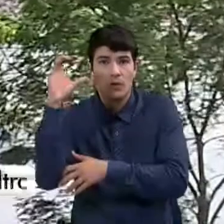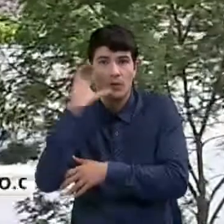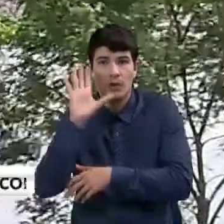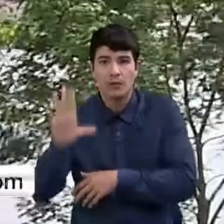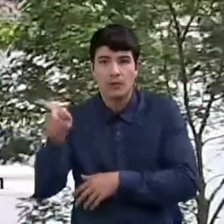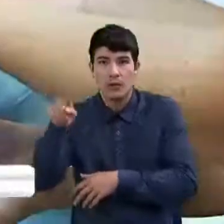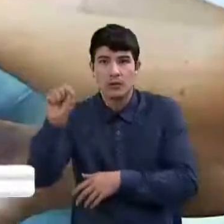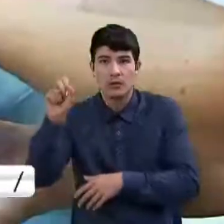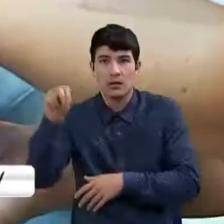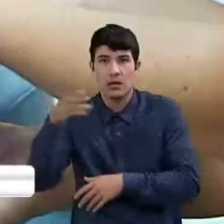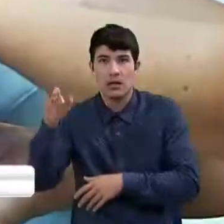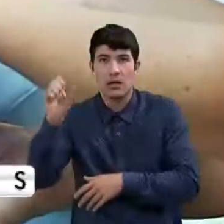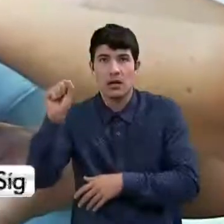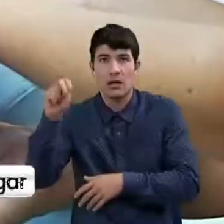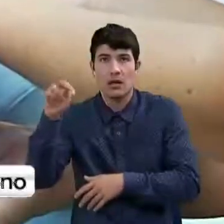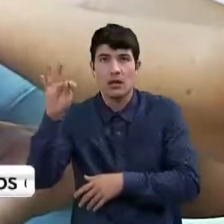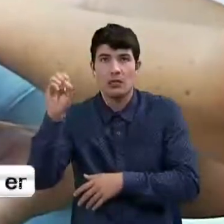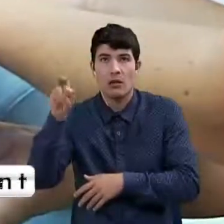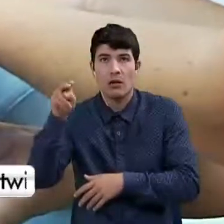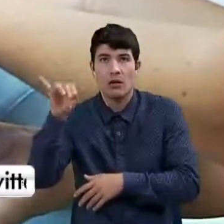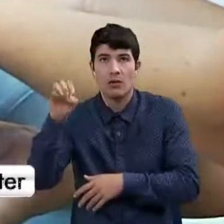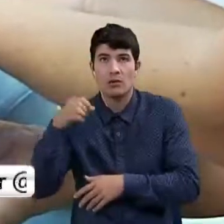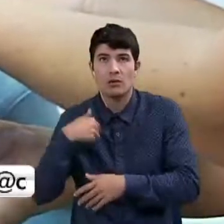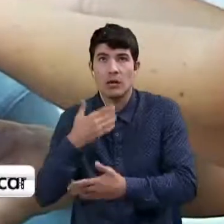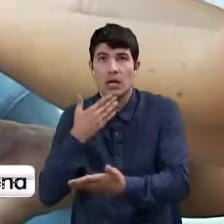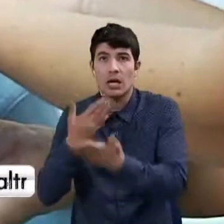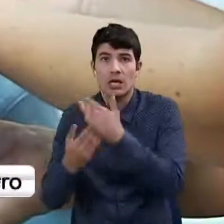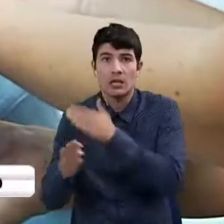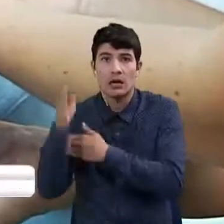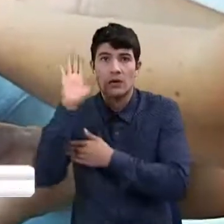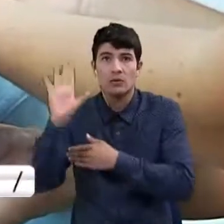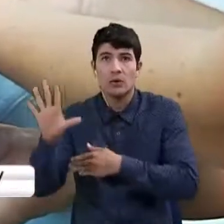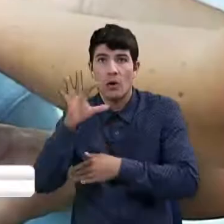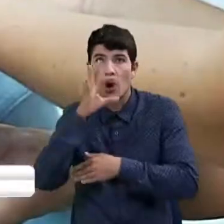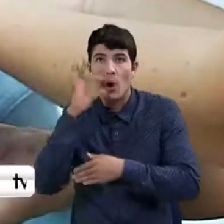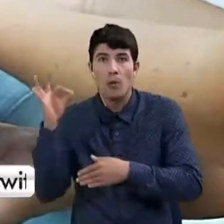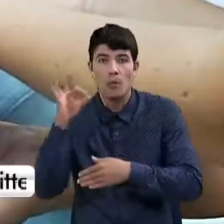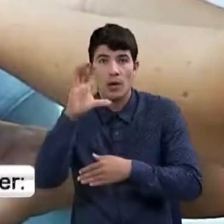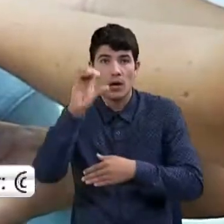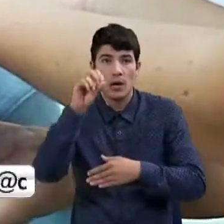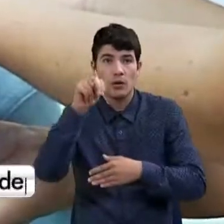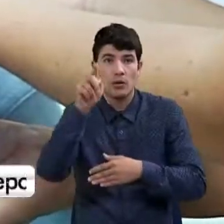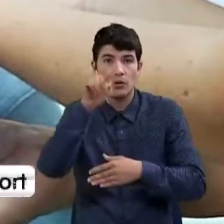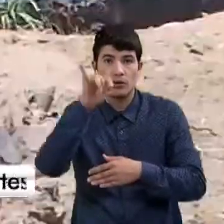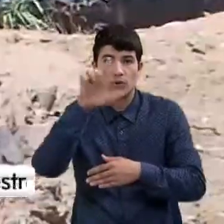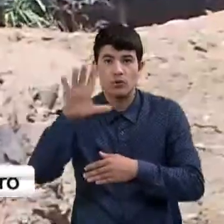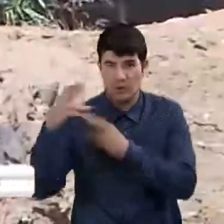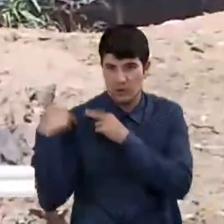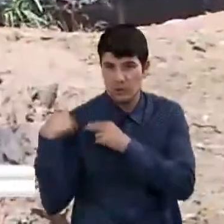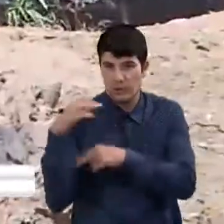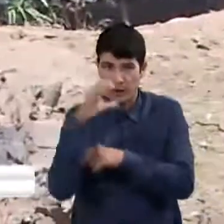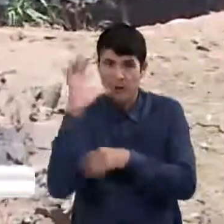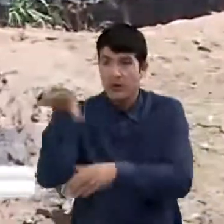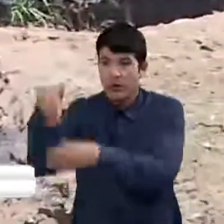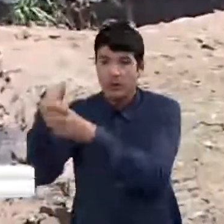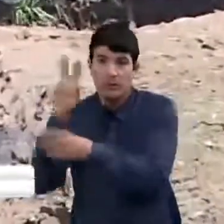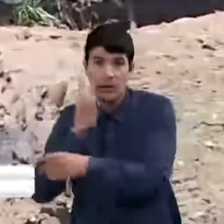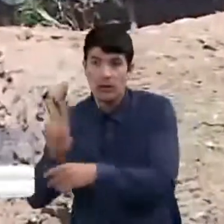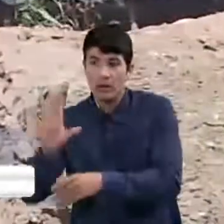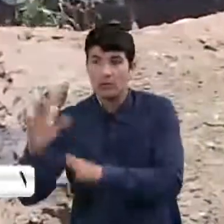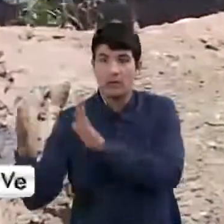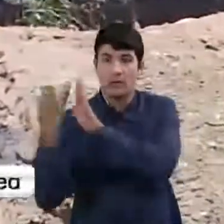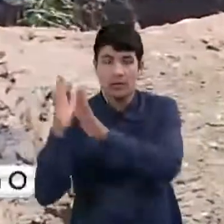quien fue su salvación y el existente gracias a mi dios apareció el señor cónsul y de una vez habló con un